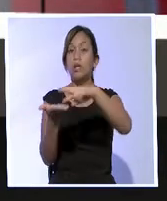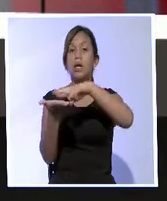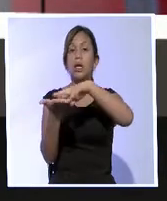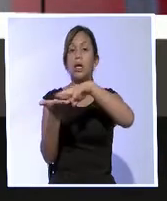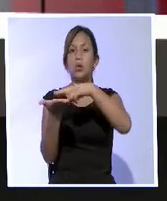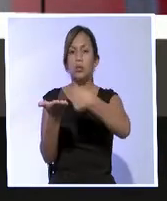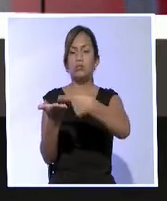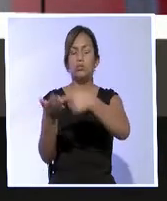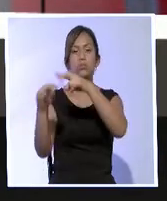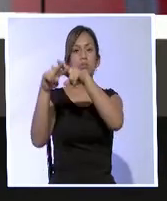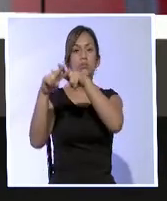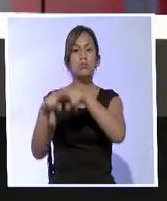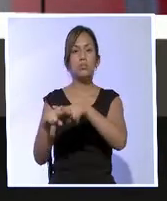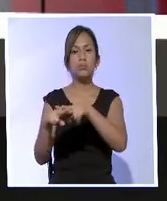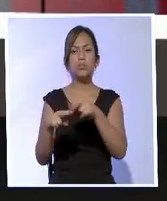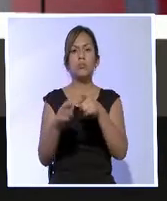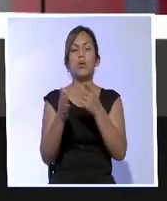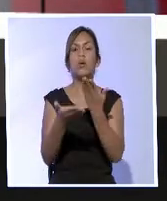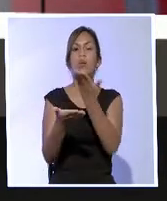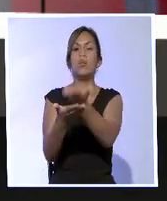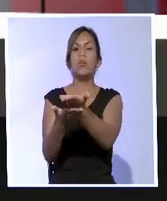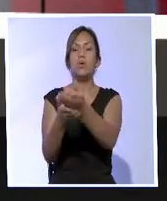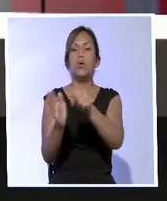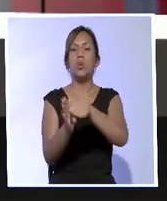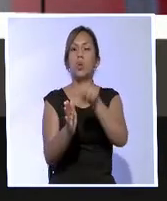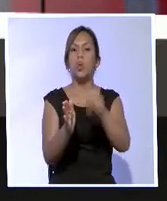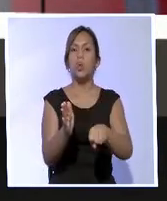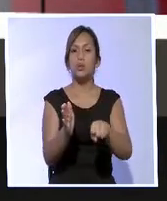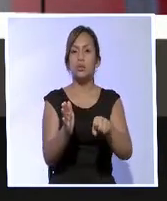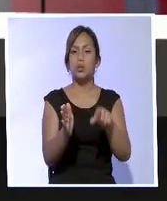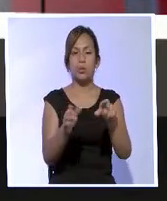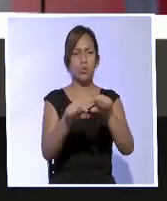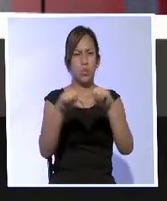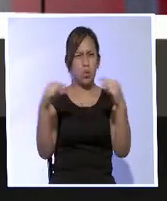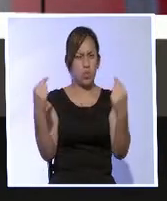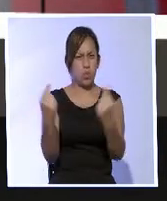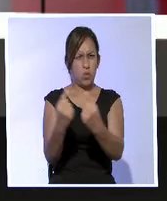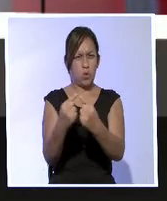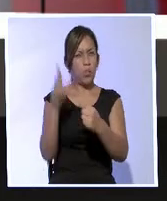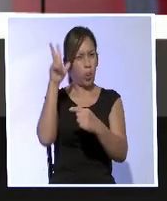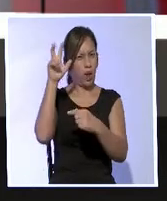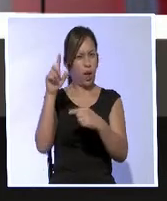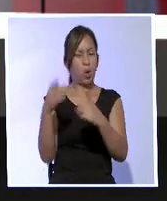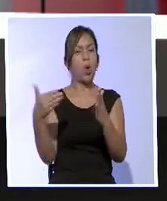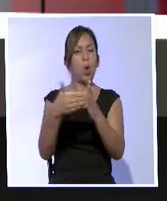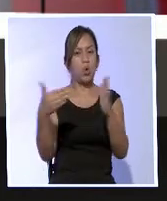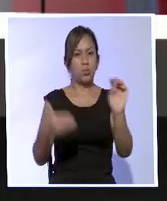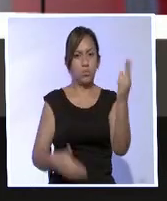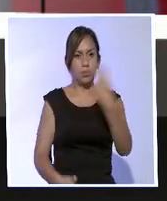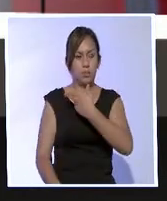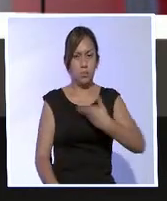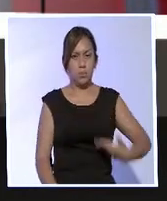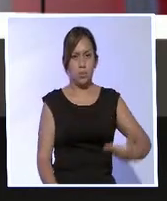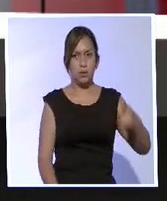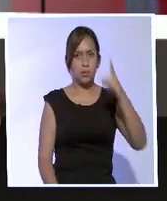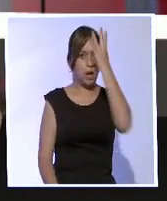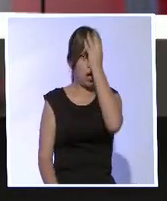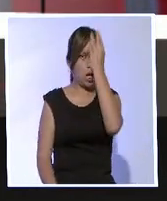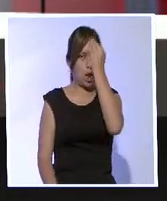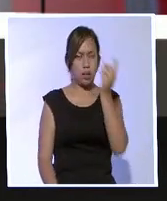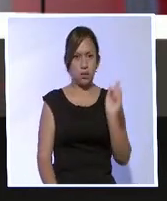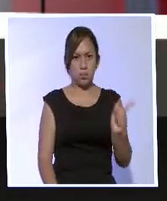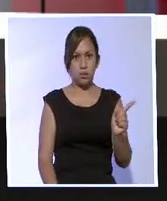analizar la solicitud de juicio político presentada por el bloque de asambleístas de creó en contra del vicepresidente de la república jorge